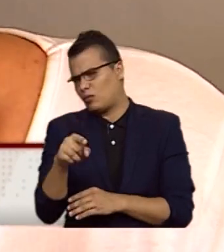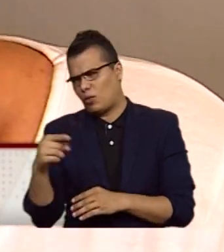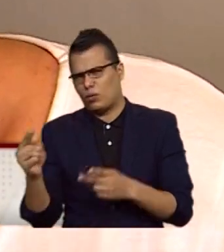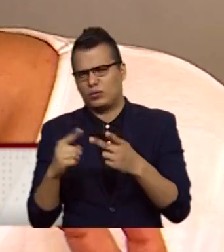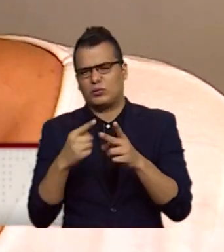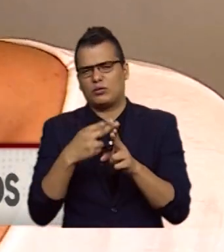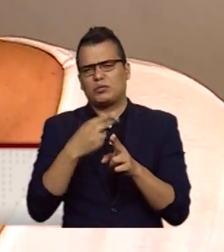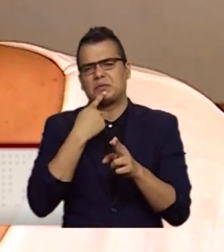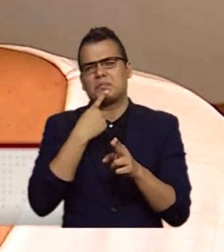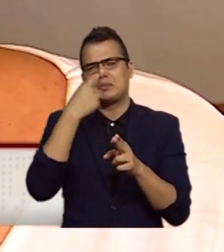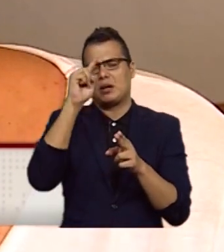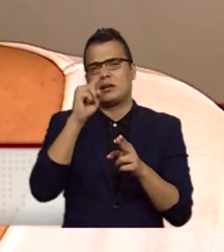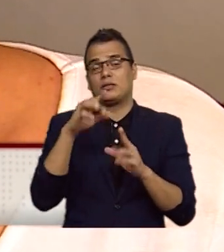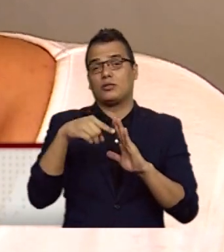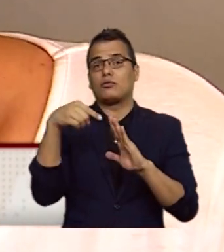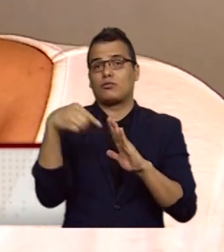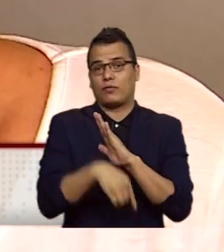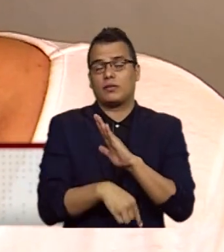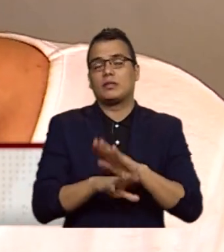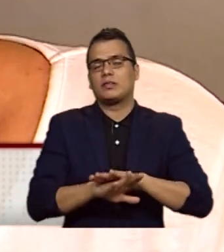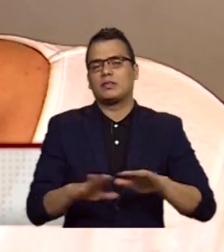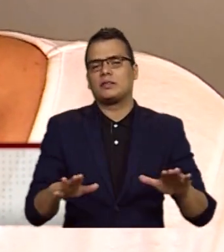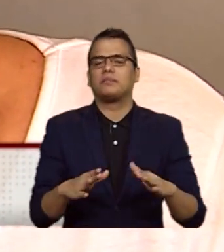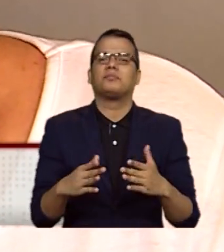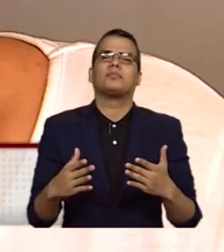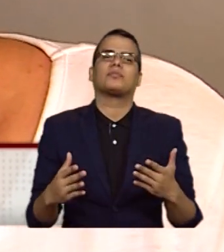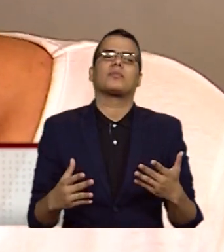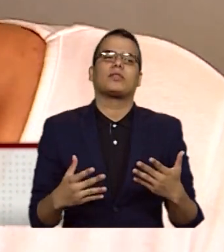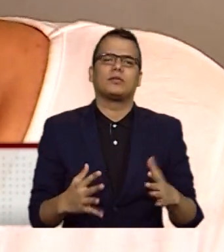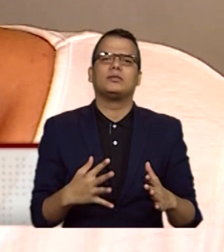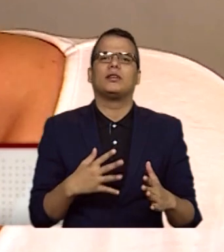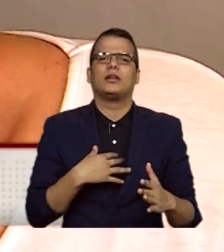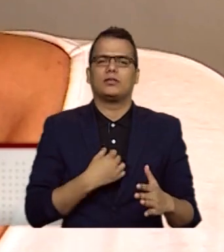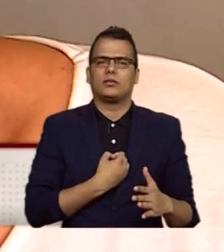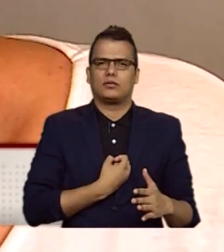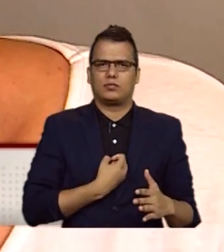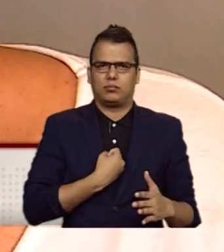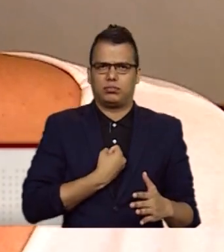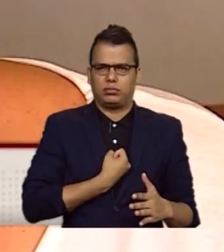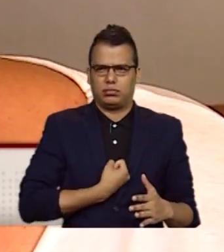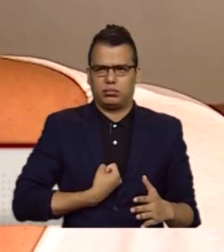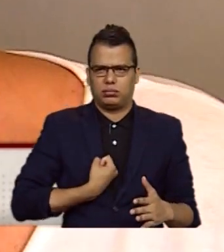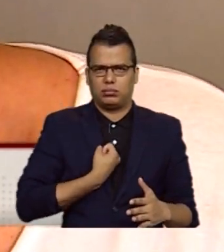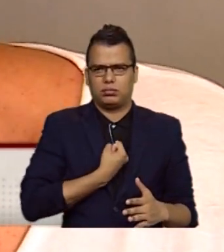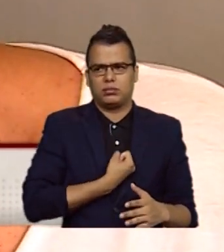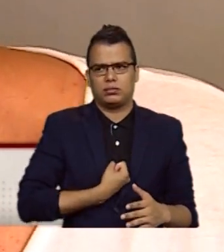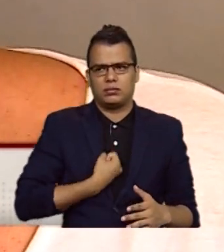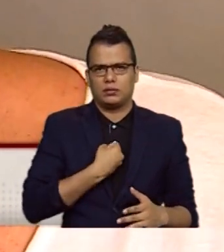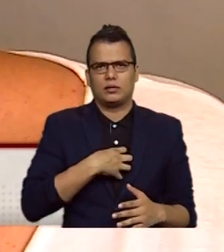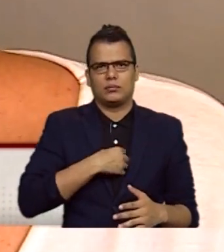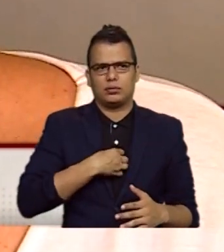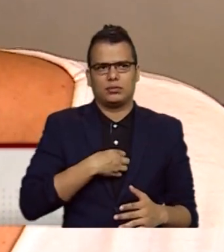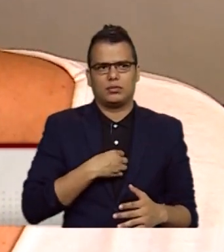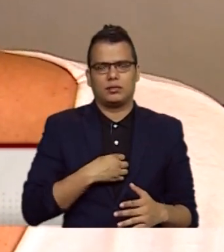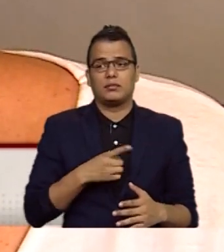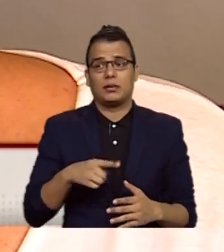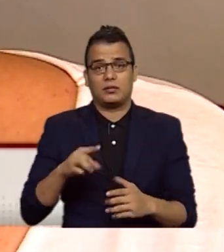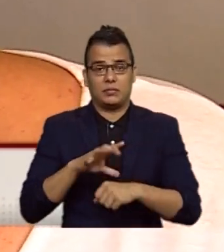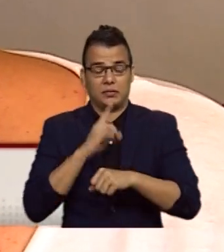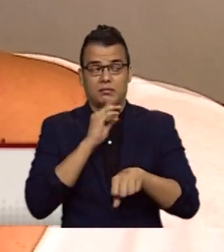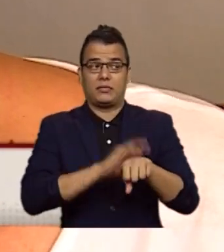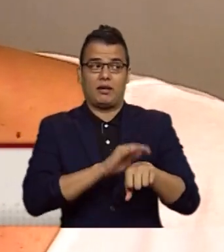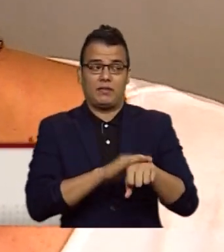bueno, complicado. Y ya después que me hicieron el eco, pues me dijeron que la verdad ellos, esto era nuevo para ellos, que